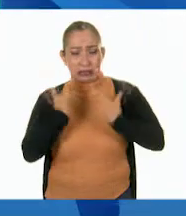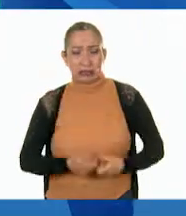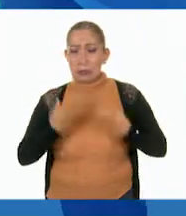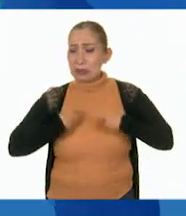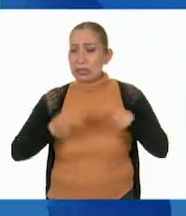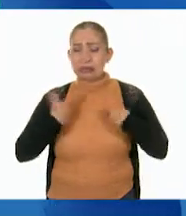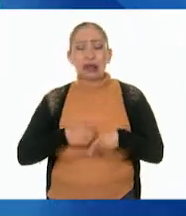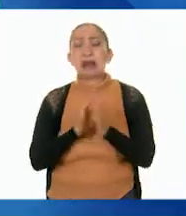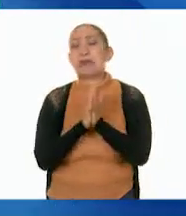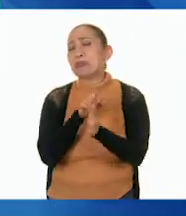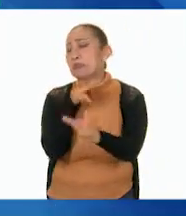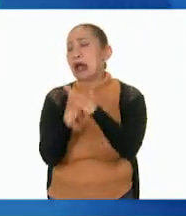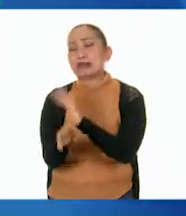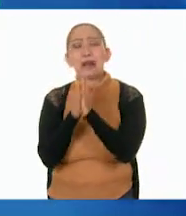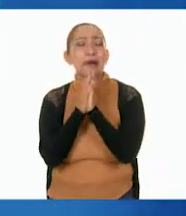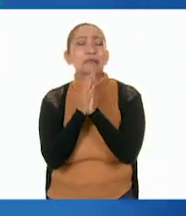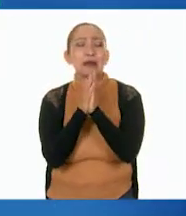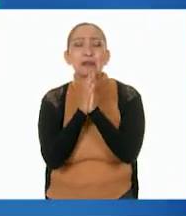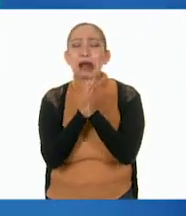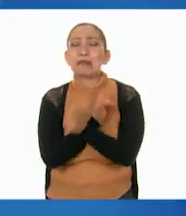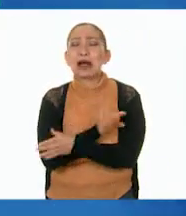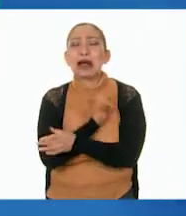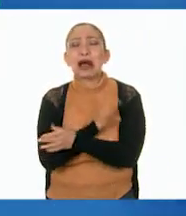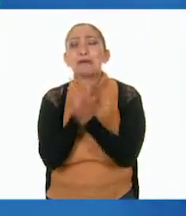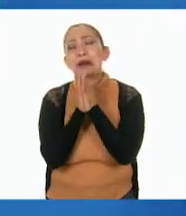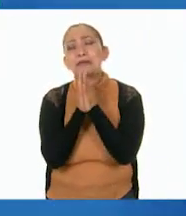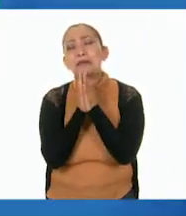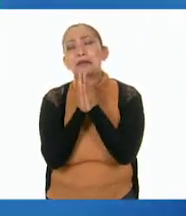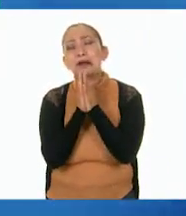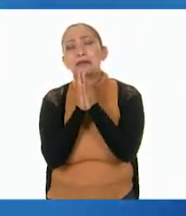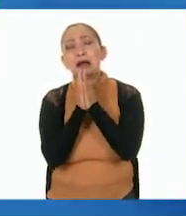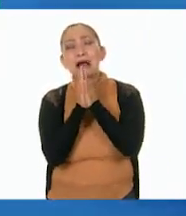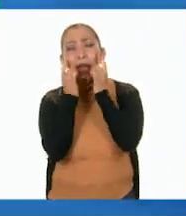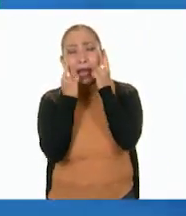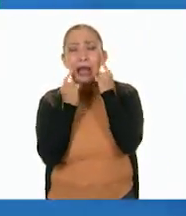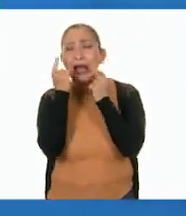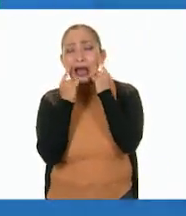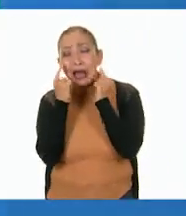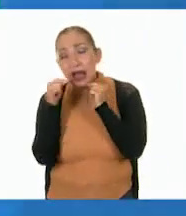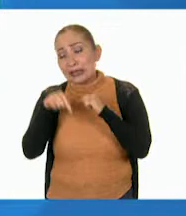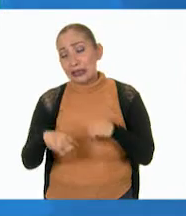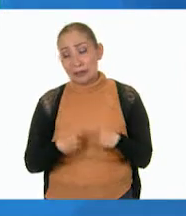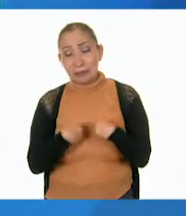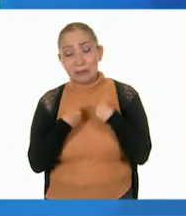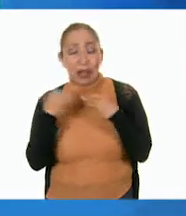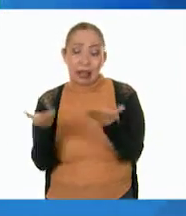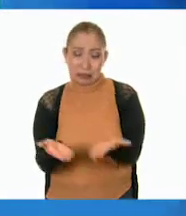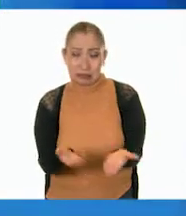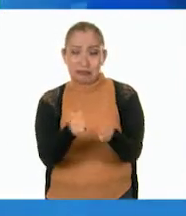con él y prometeré tu título de caballero y un lugar para vivir aquí.